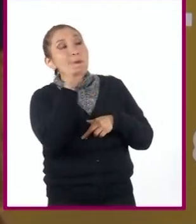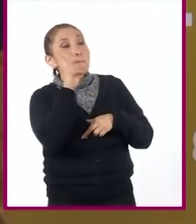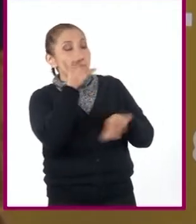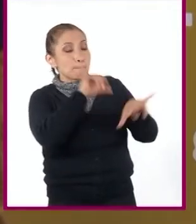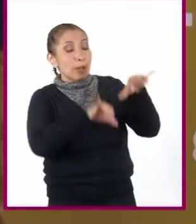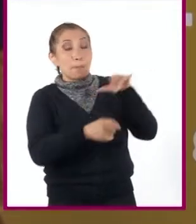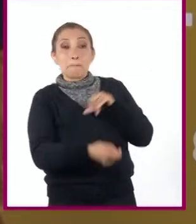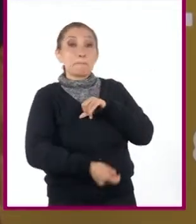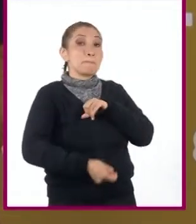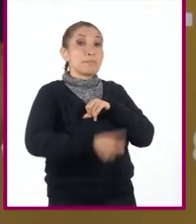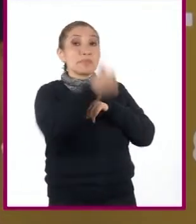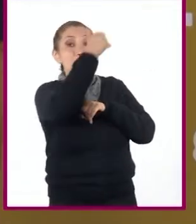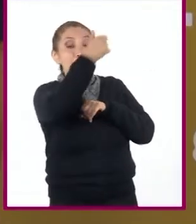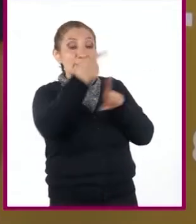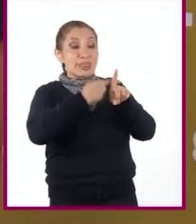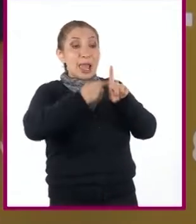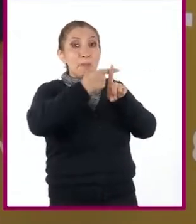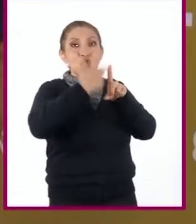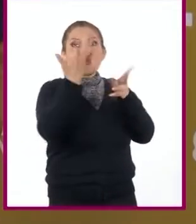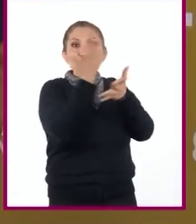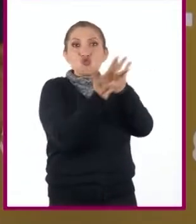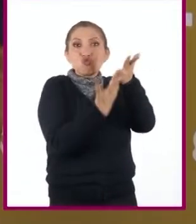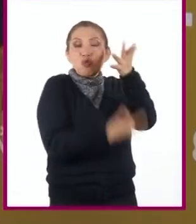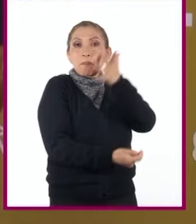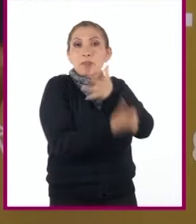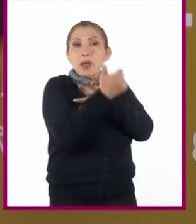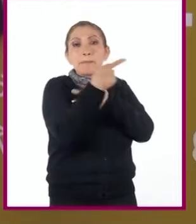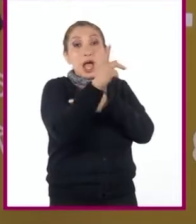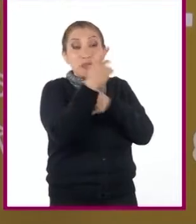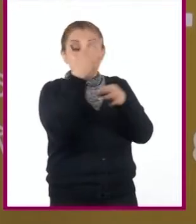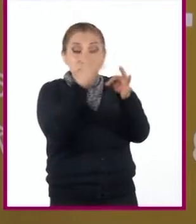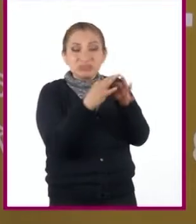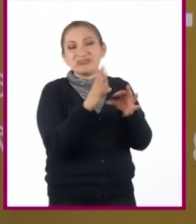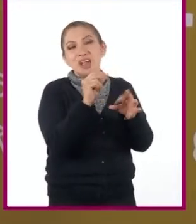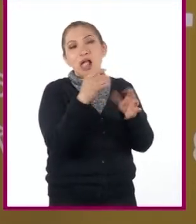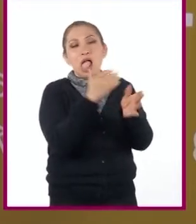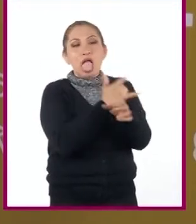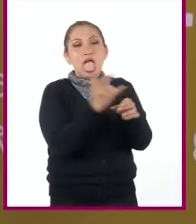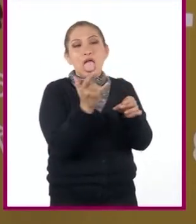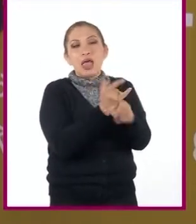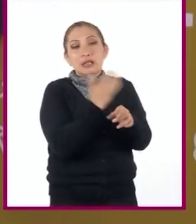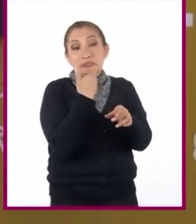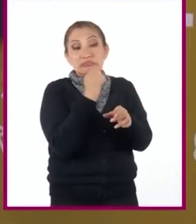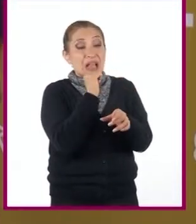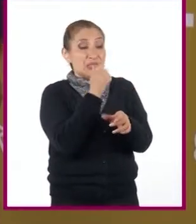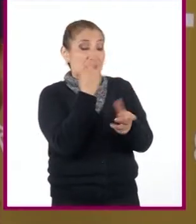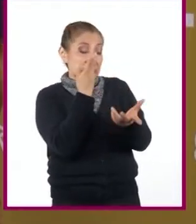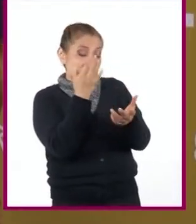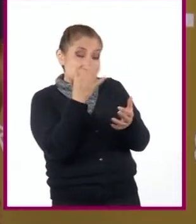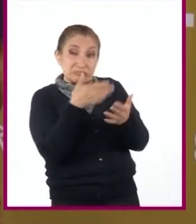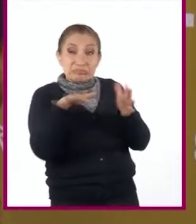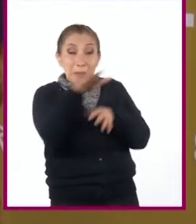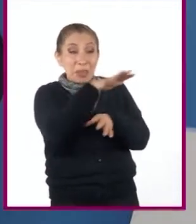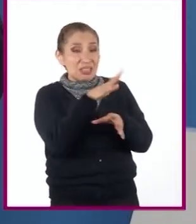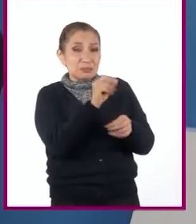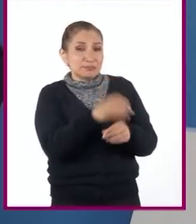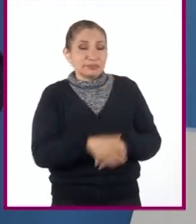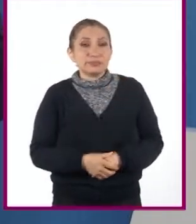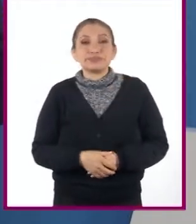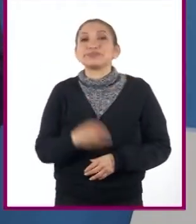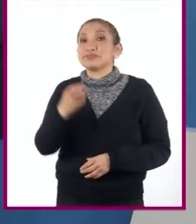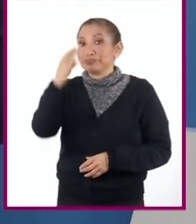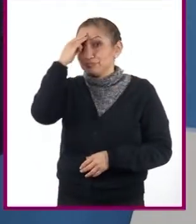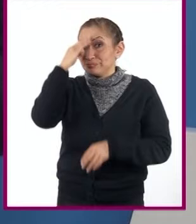experimento fue el primer termómetro creado, pero que no era tan preciso, pues no decía relativamente las condiciones del ambiente. Muy